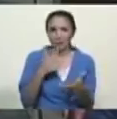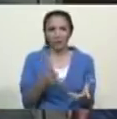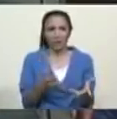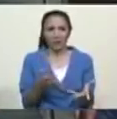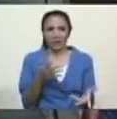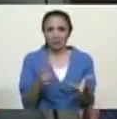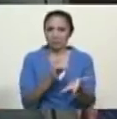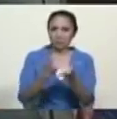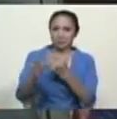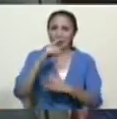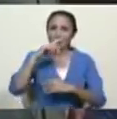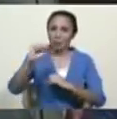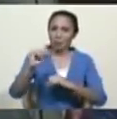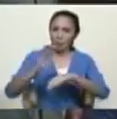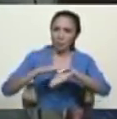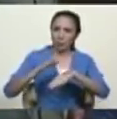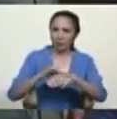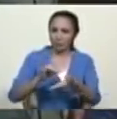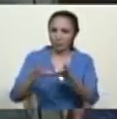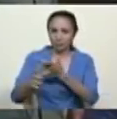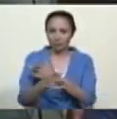limpiamente? No.